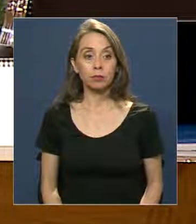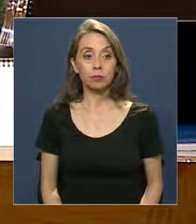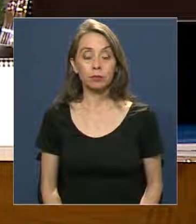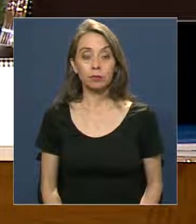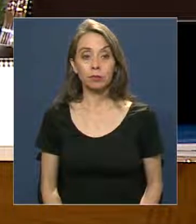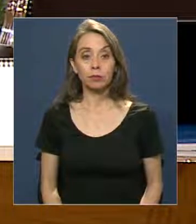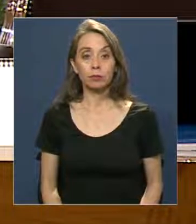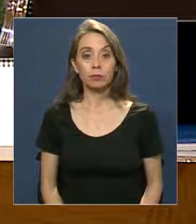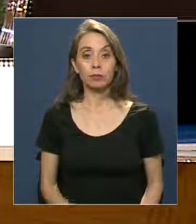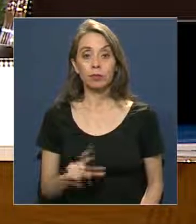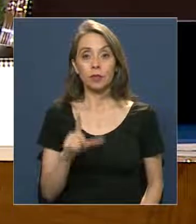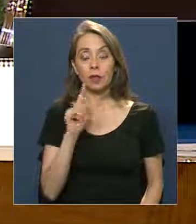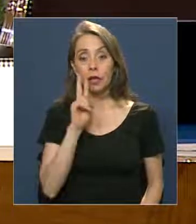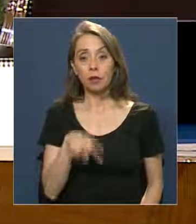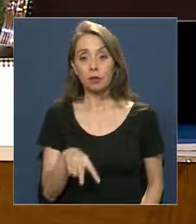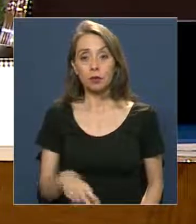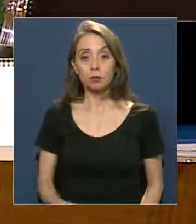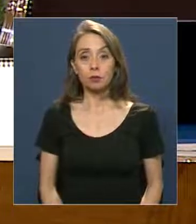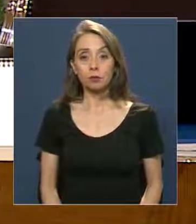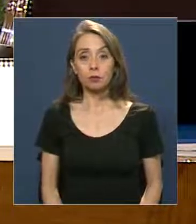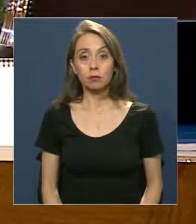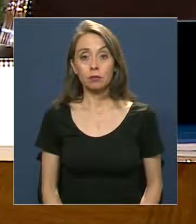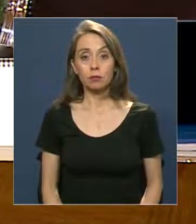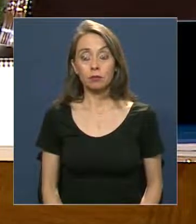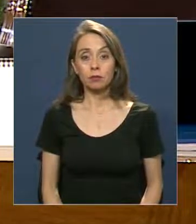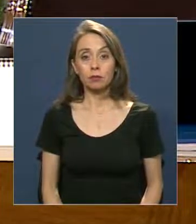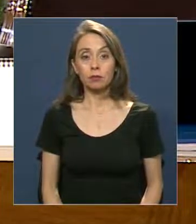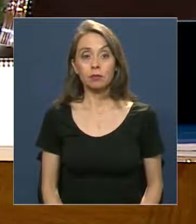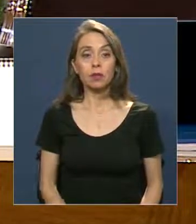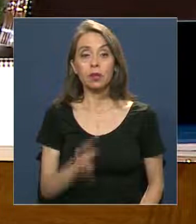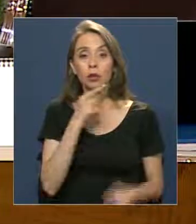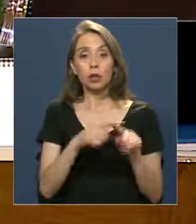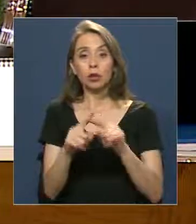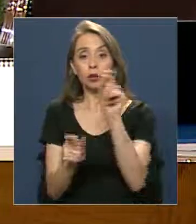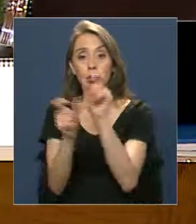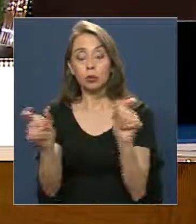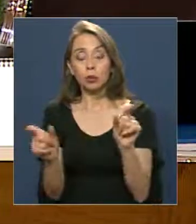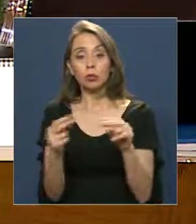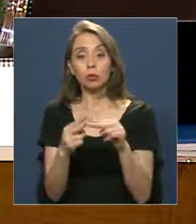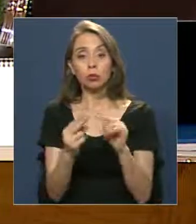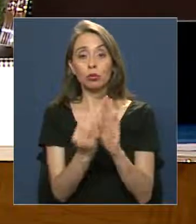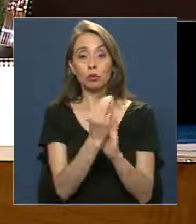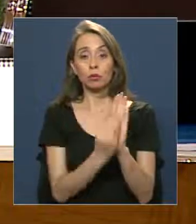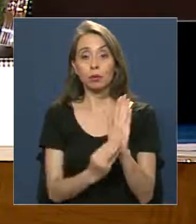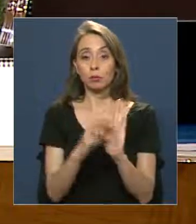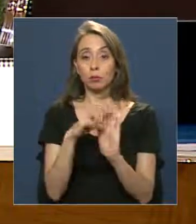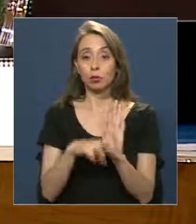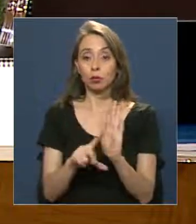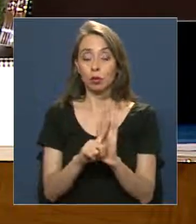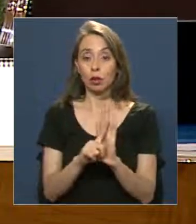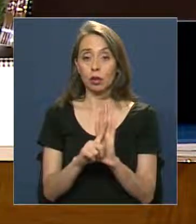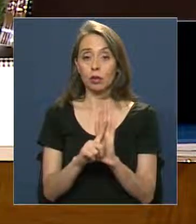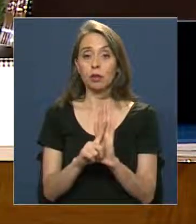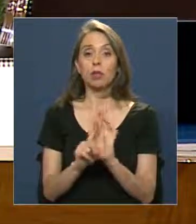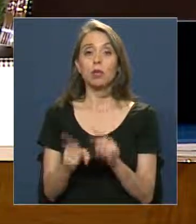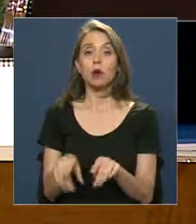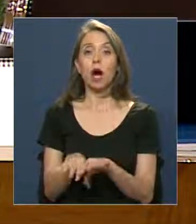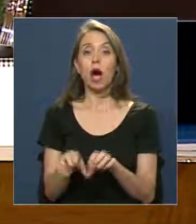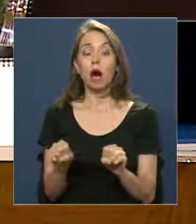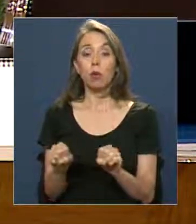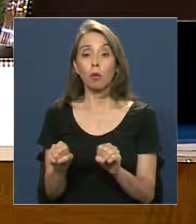¿Don Joaquín Lavín? No. Muy bien, no habiendo más inscritos en este proyecto, tal como fue el acuerdo de